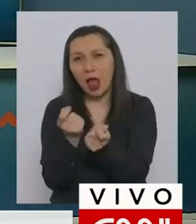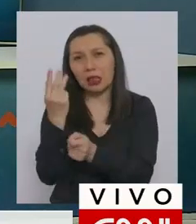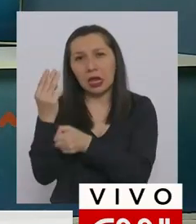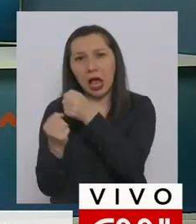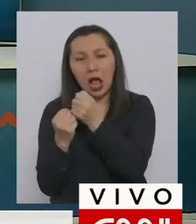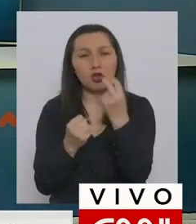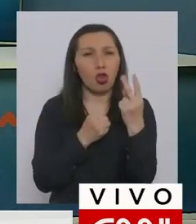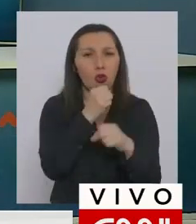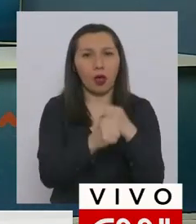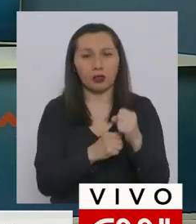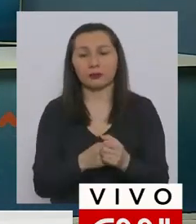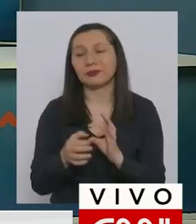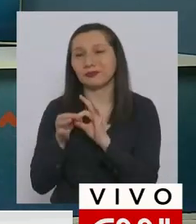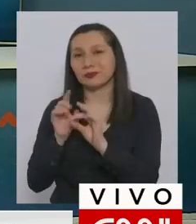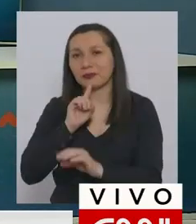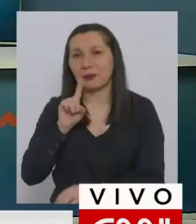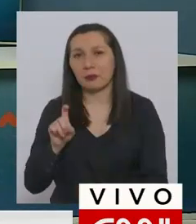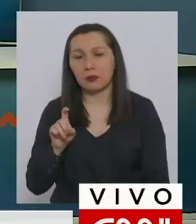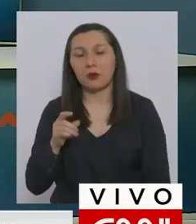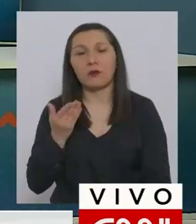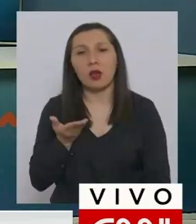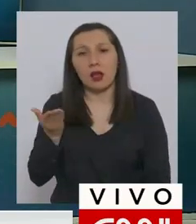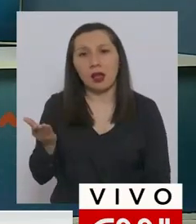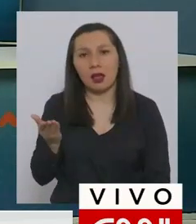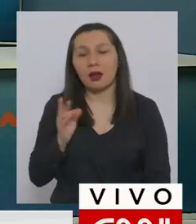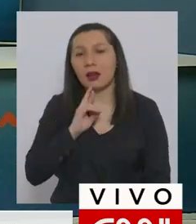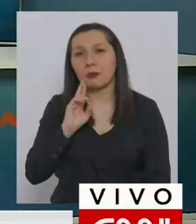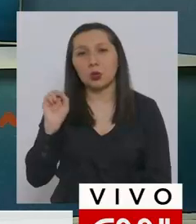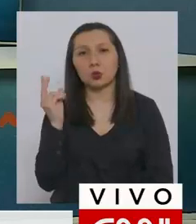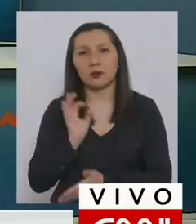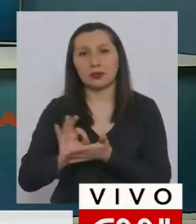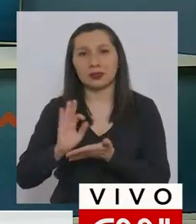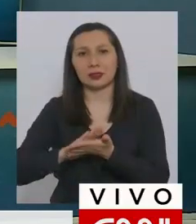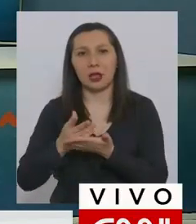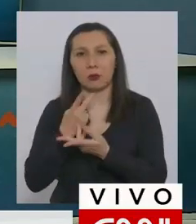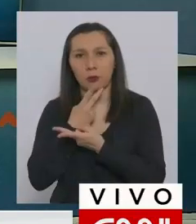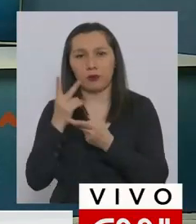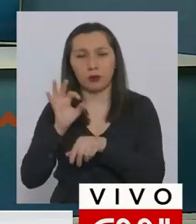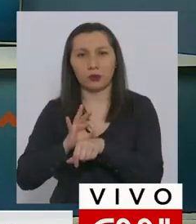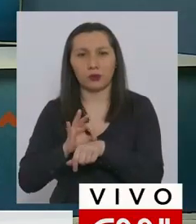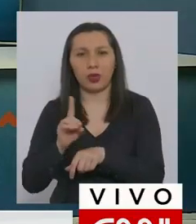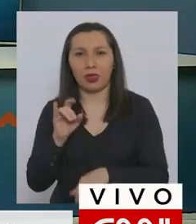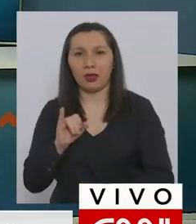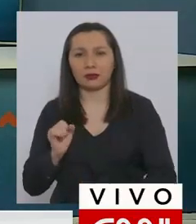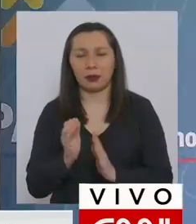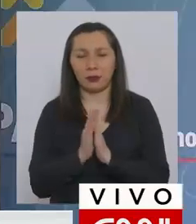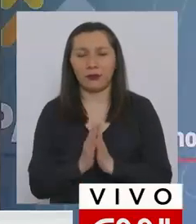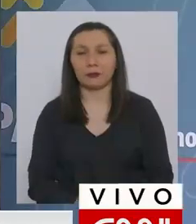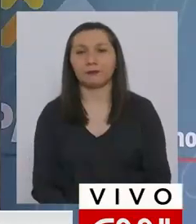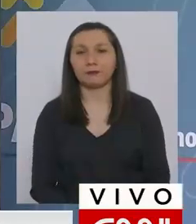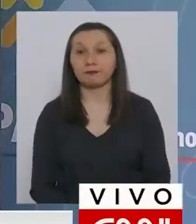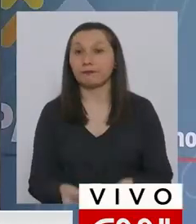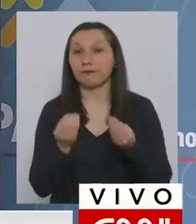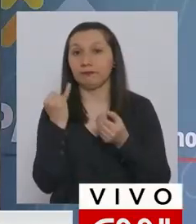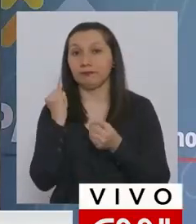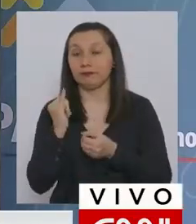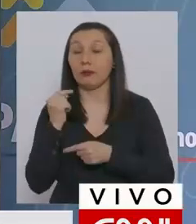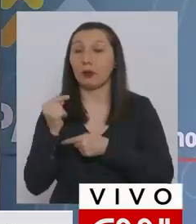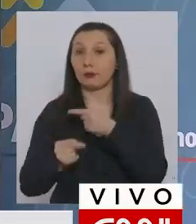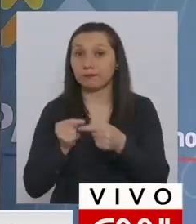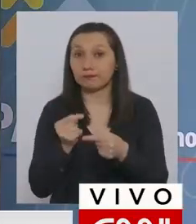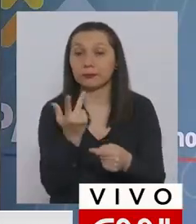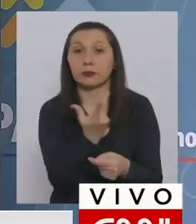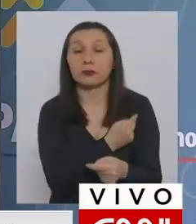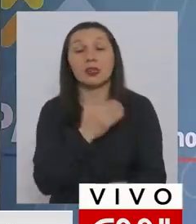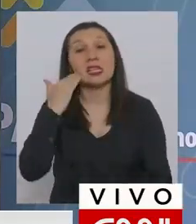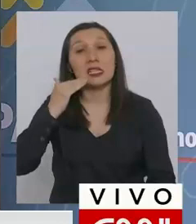por favor. Hola, ¿cómo está, ministro, subsecretarios? Preguntarle sobre este anuncio de que se está evaluando traer la vacuna mixta a